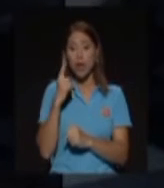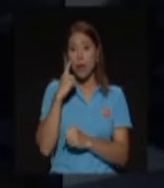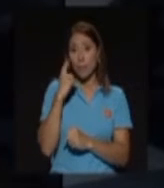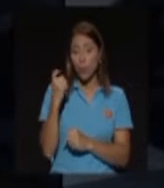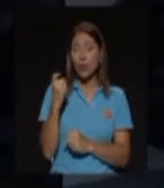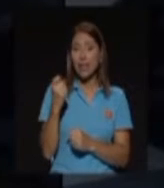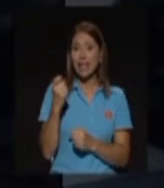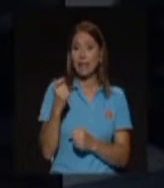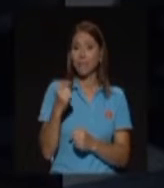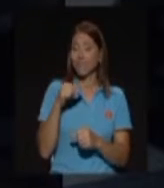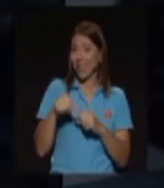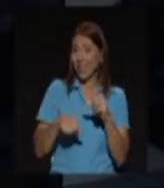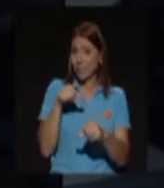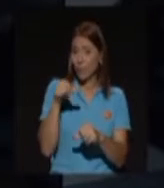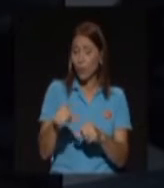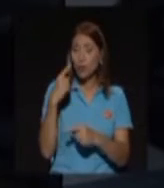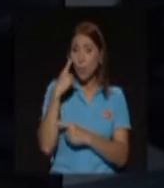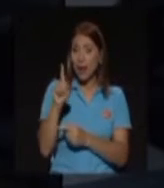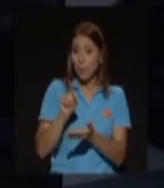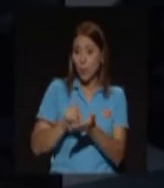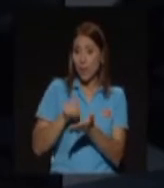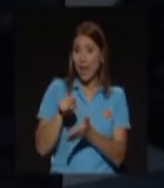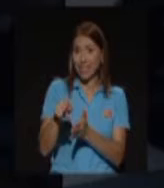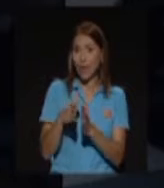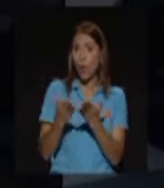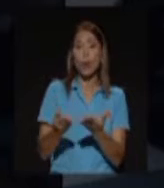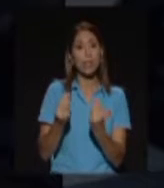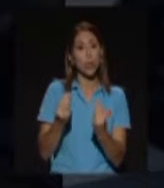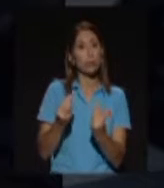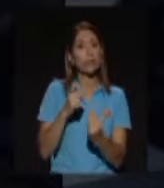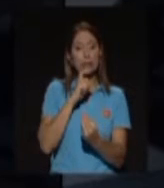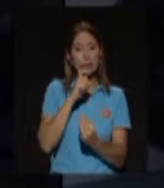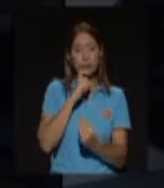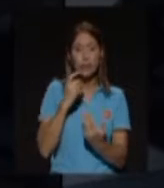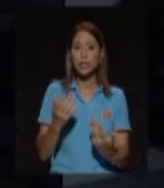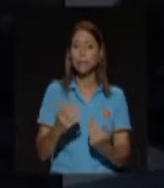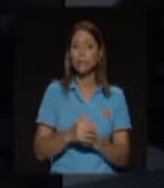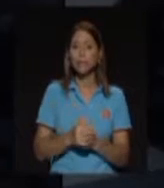tormentoso, perdón, el esfuerzo para publicar esa obra.